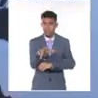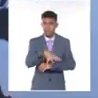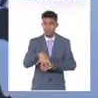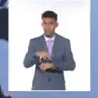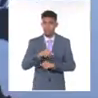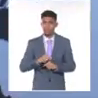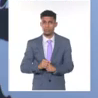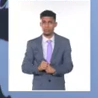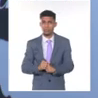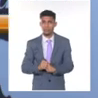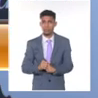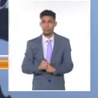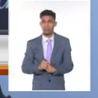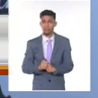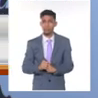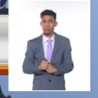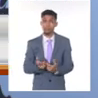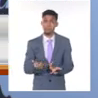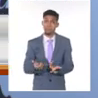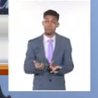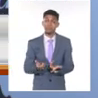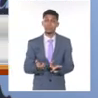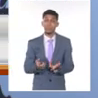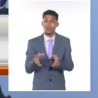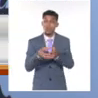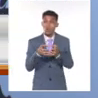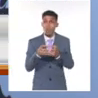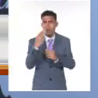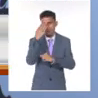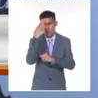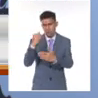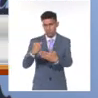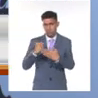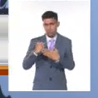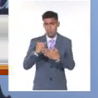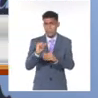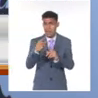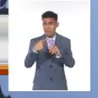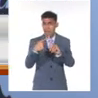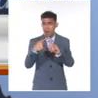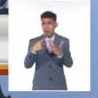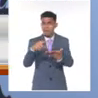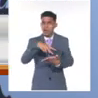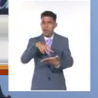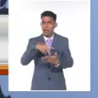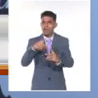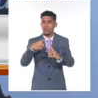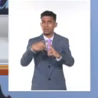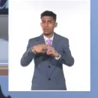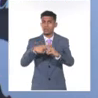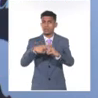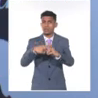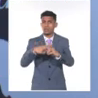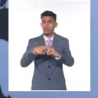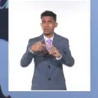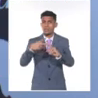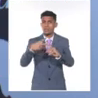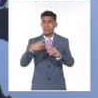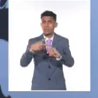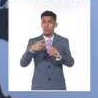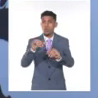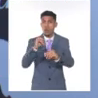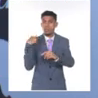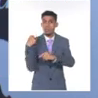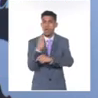hecho prepararme, primero como bailarín y ahora como maestro, porque uno no solo puede pensar toda la vida en que vas a ser